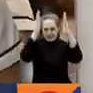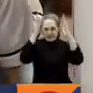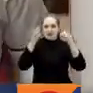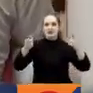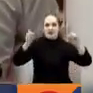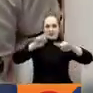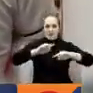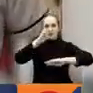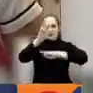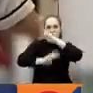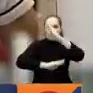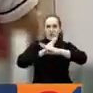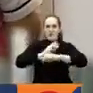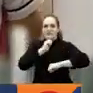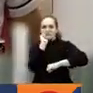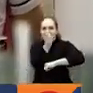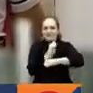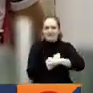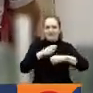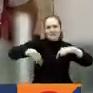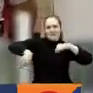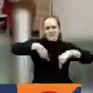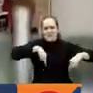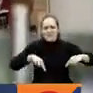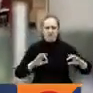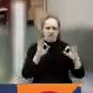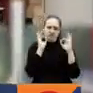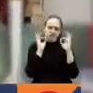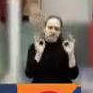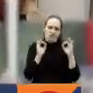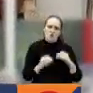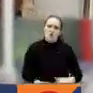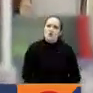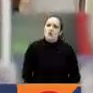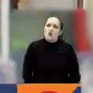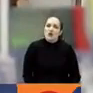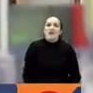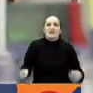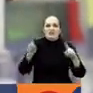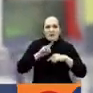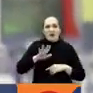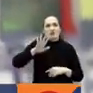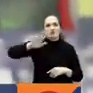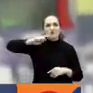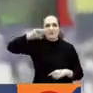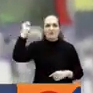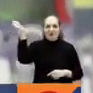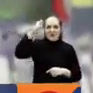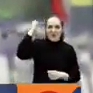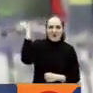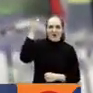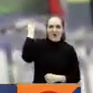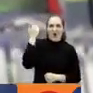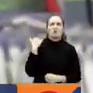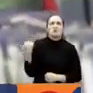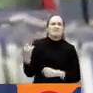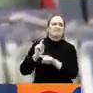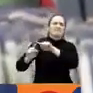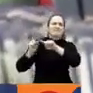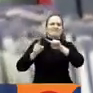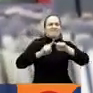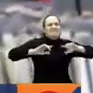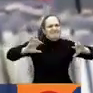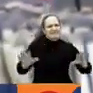del Mundial de Salsa, que va a ser espectacular, también por supuesto el Petronio Álvarez. La Feria de Cali, el Petronio Álvarez, así que mucha actividad que lo